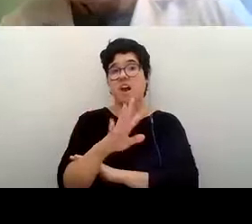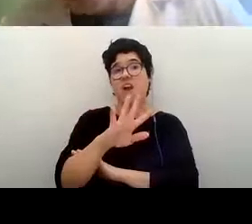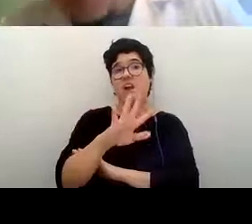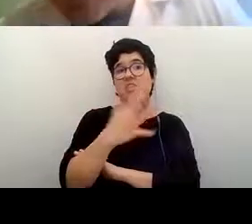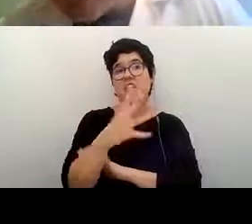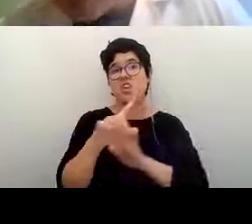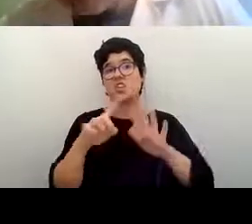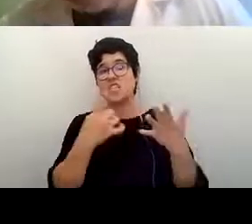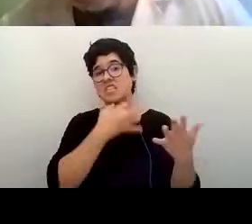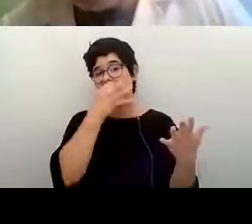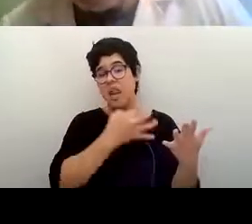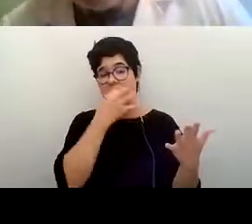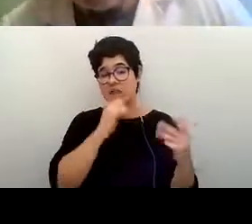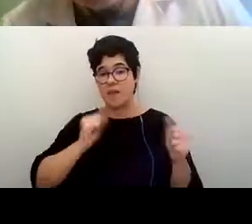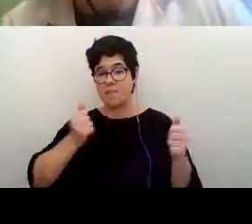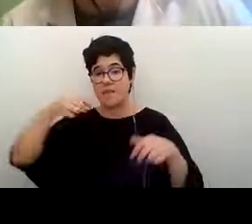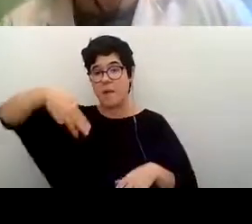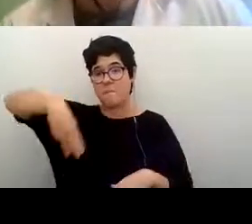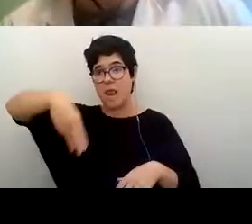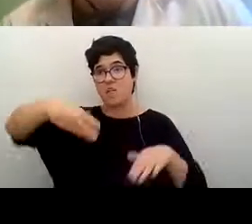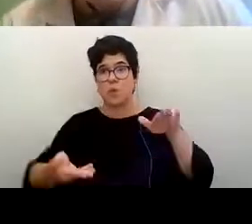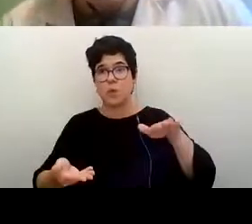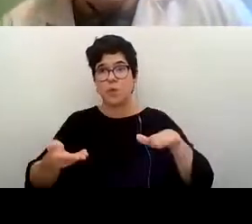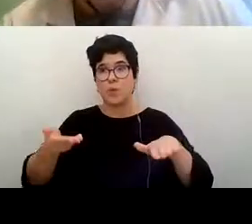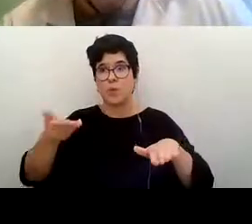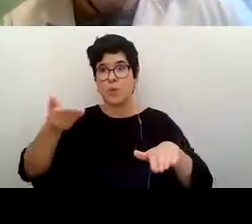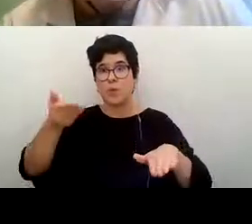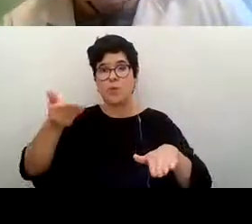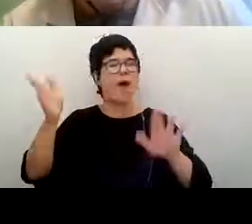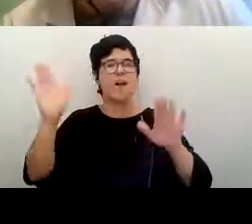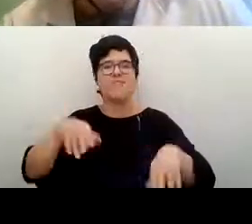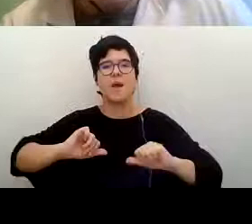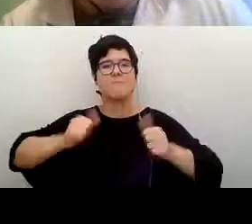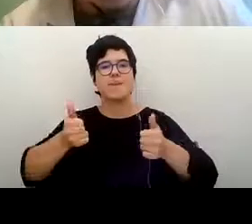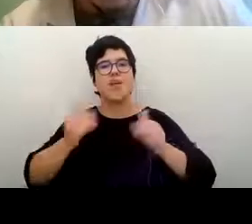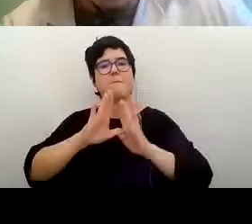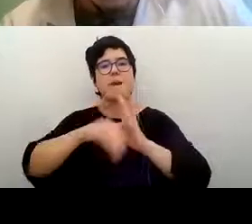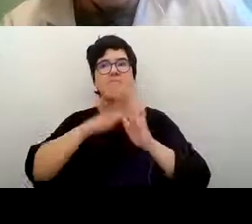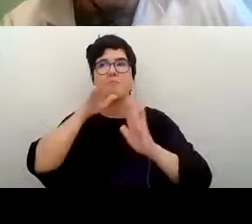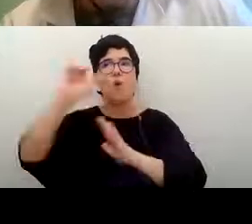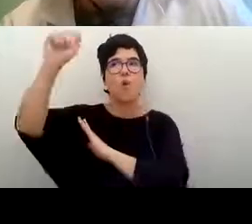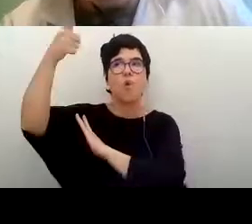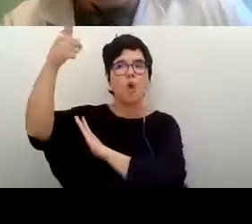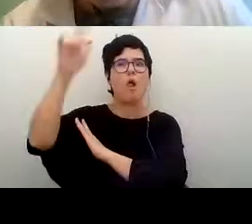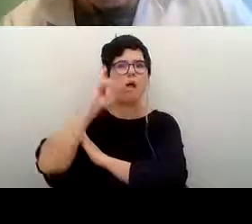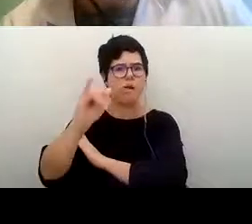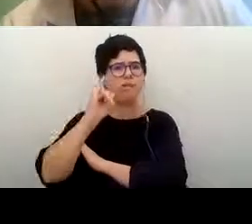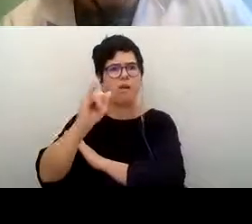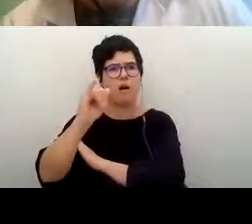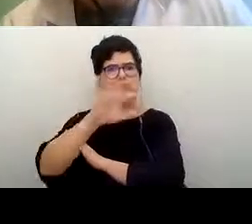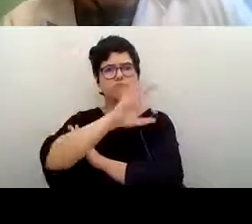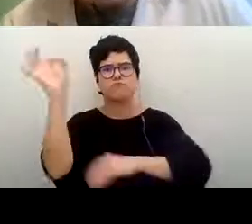secretando más tarde, empieza más tarde y por lo tanto el pico al que llega, el pico nocturno al que